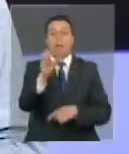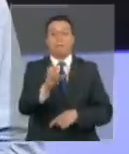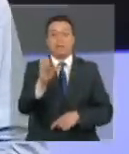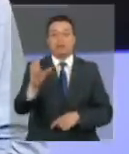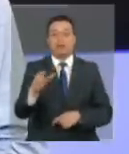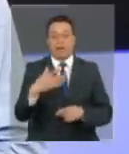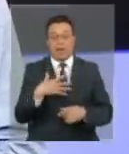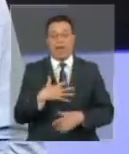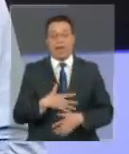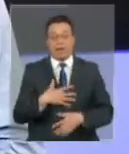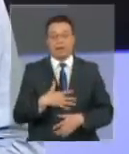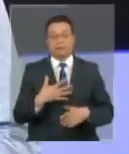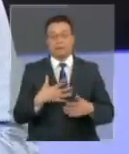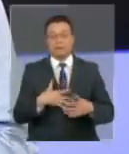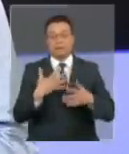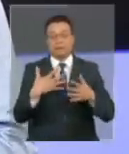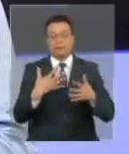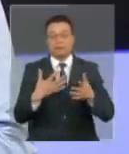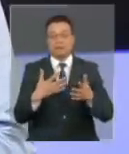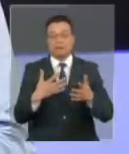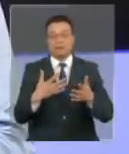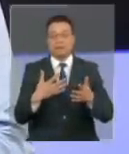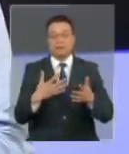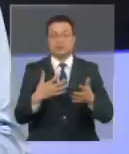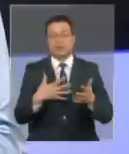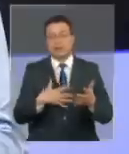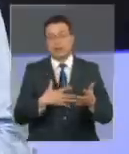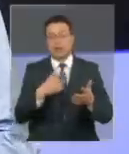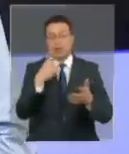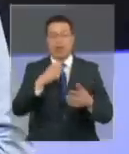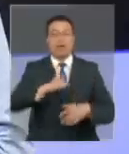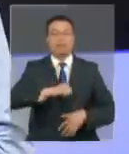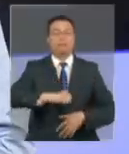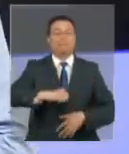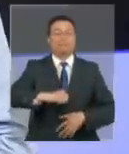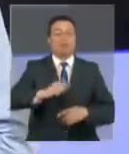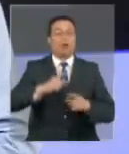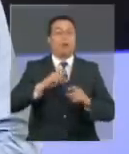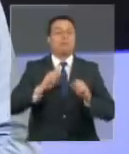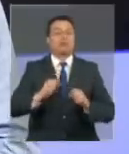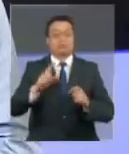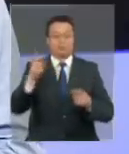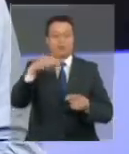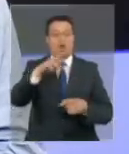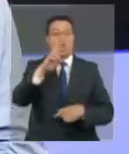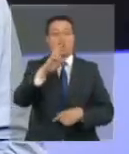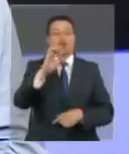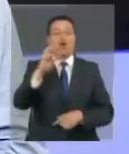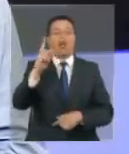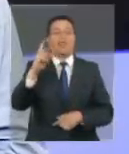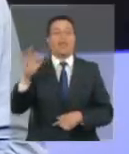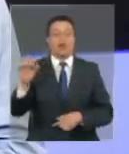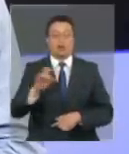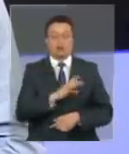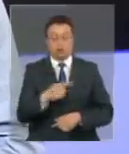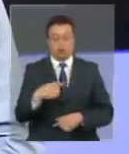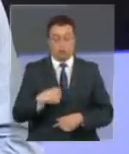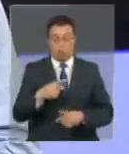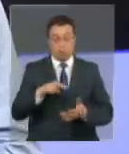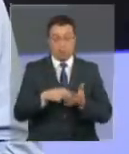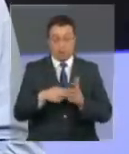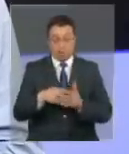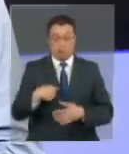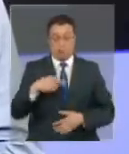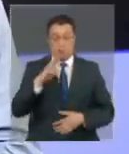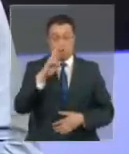que están con negando la posibilidad de tener rodeos en Chile. La verdad que yo no tengo ningún problema con los